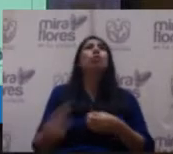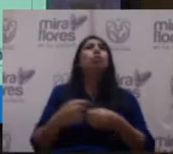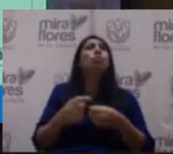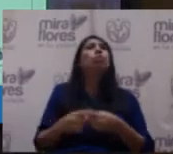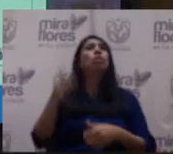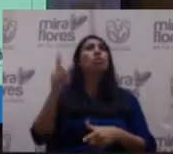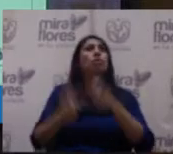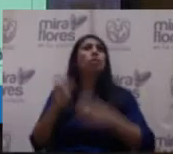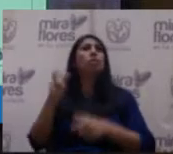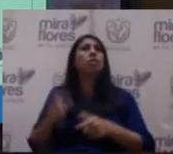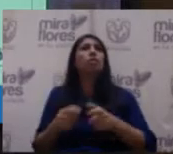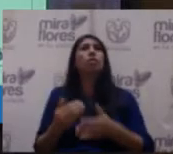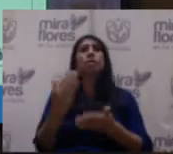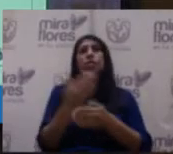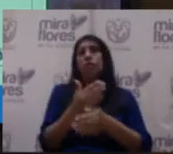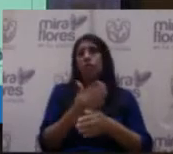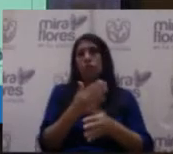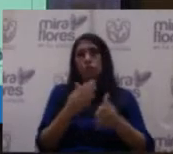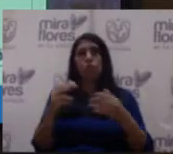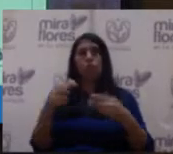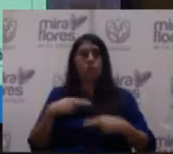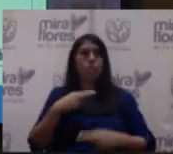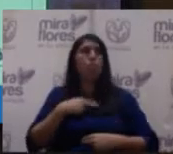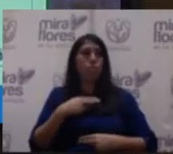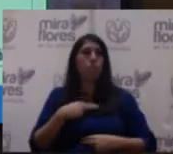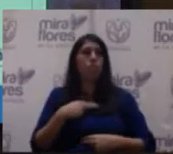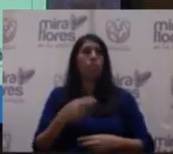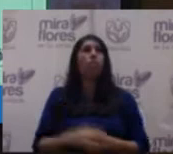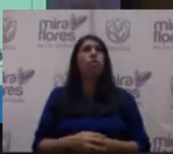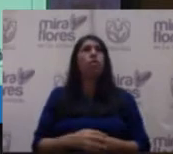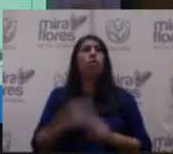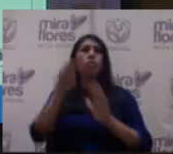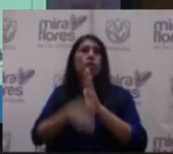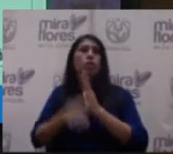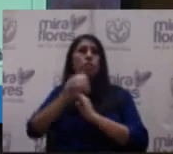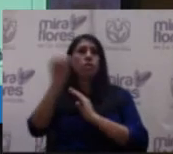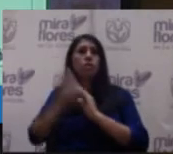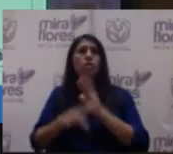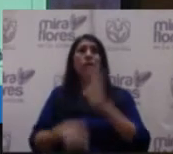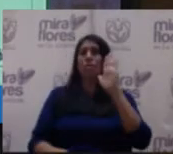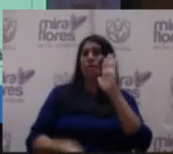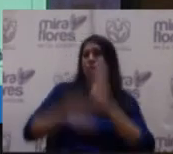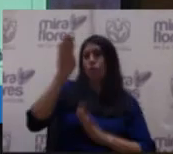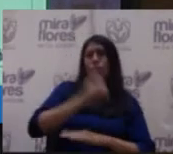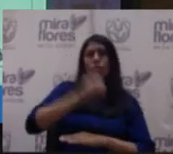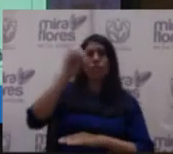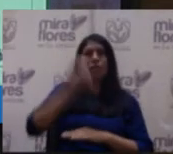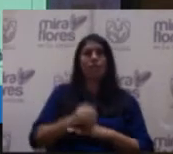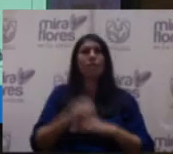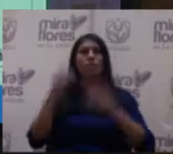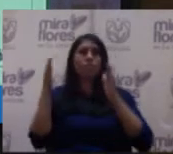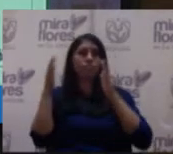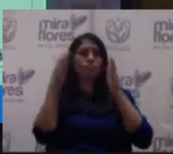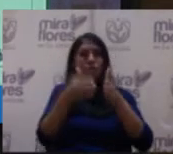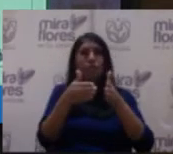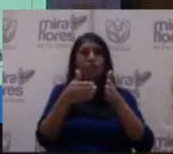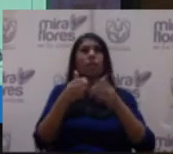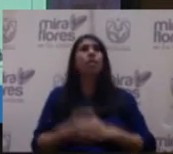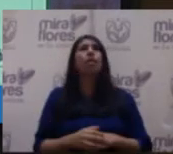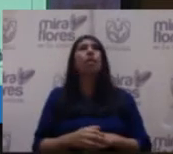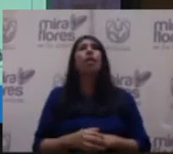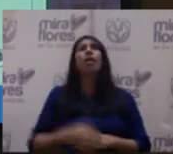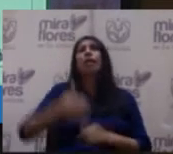desarrollo humano en menor porcentaje. Como le repito, el mayor porcentaje de los procedimientos se concentran básicamente en lo que es